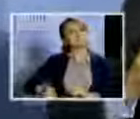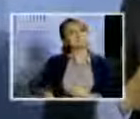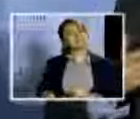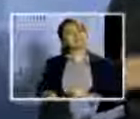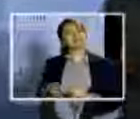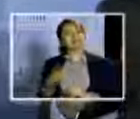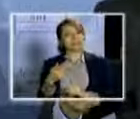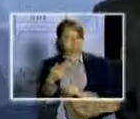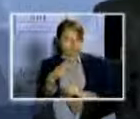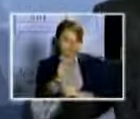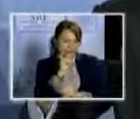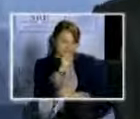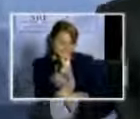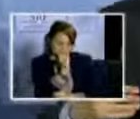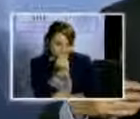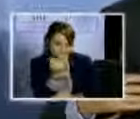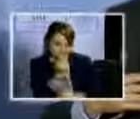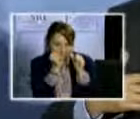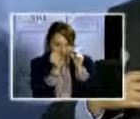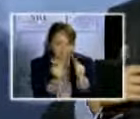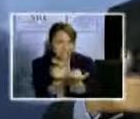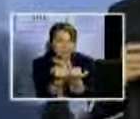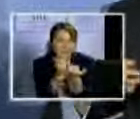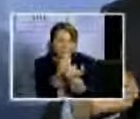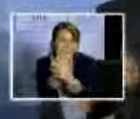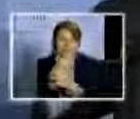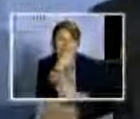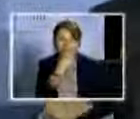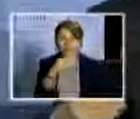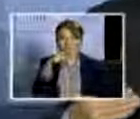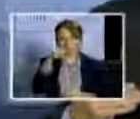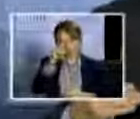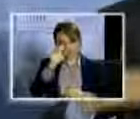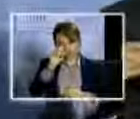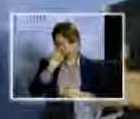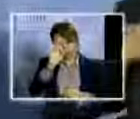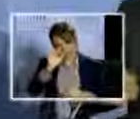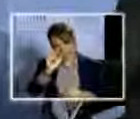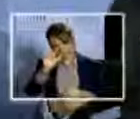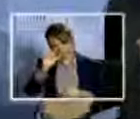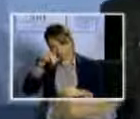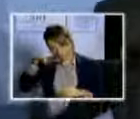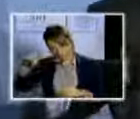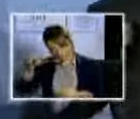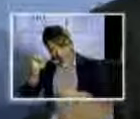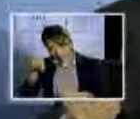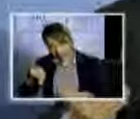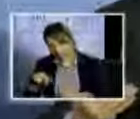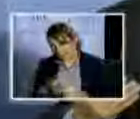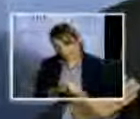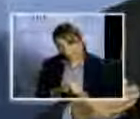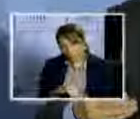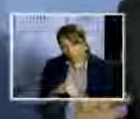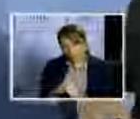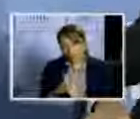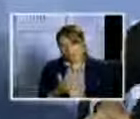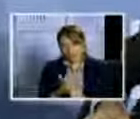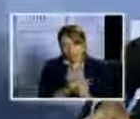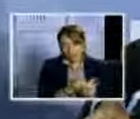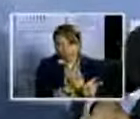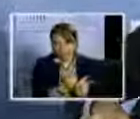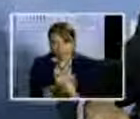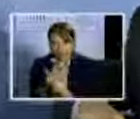el desarme es el desarme, como decía Kofi Annan, en las armas que sí matan. Y las armas que sí matan son las armas convencionales, y